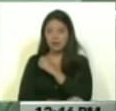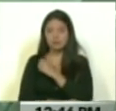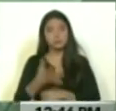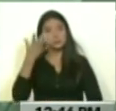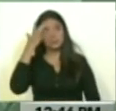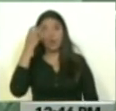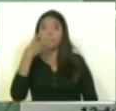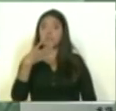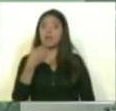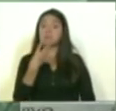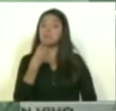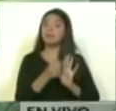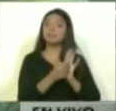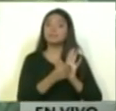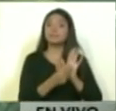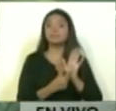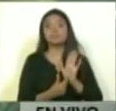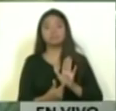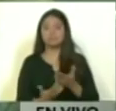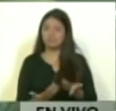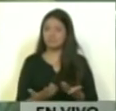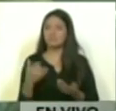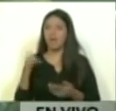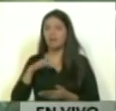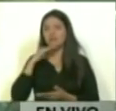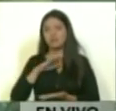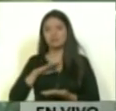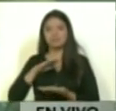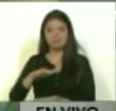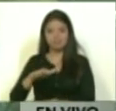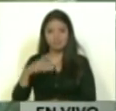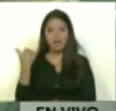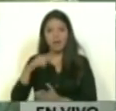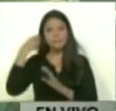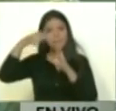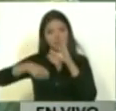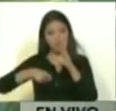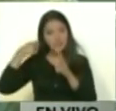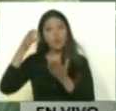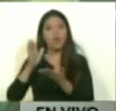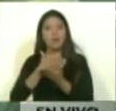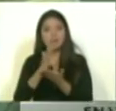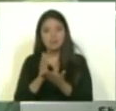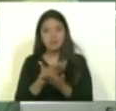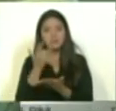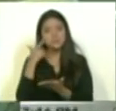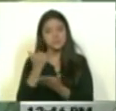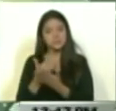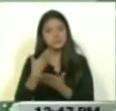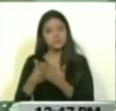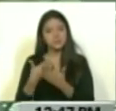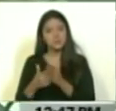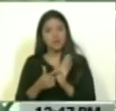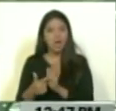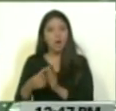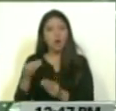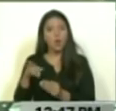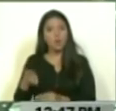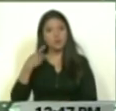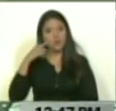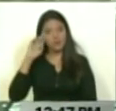calificación. Sobre esto hay bastante material, documentales, películas, libros, sobre cómo estos criminales, bueno, al